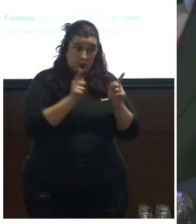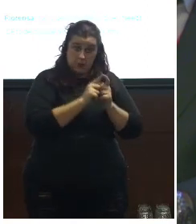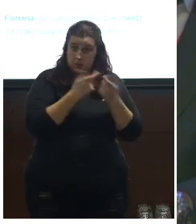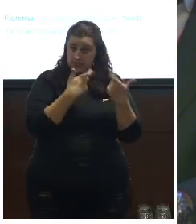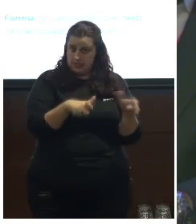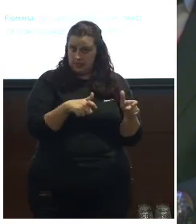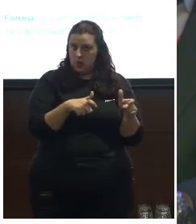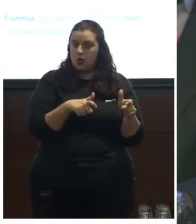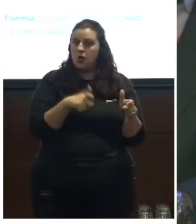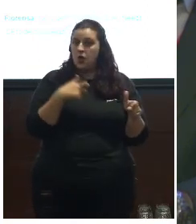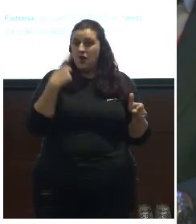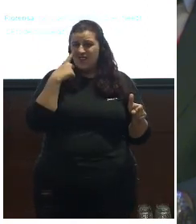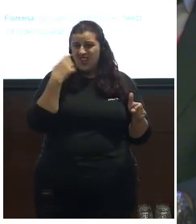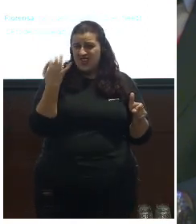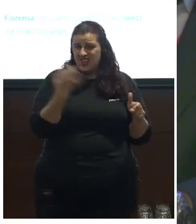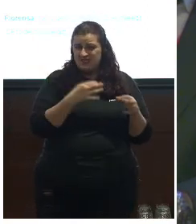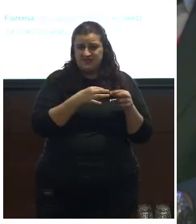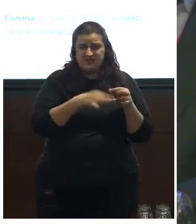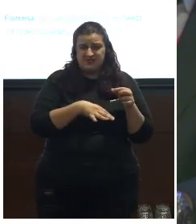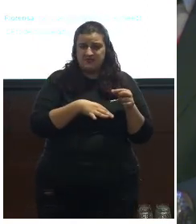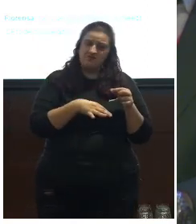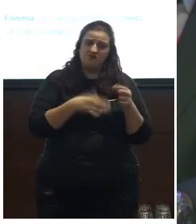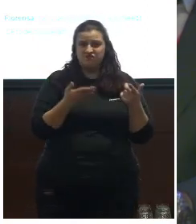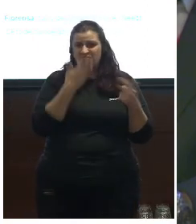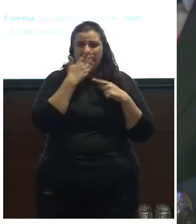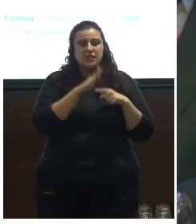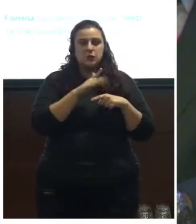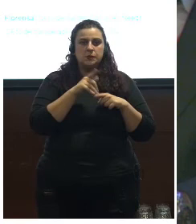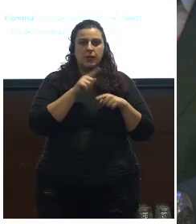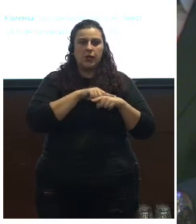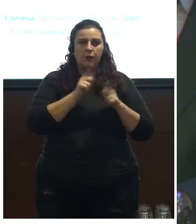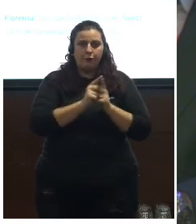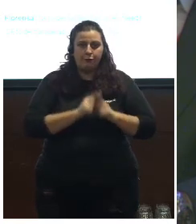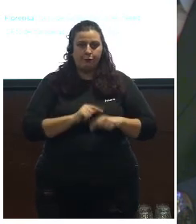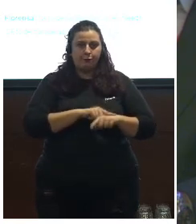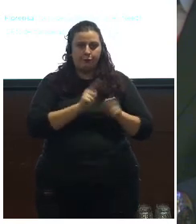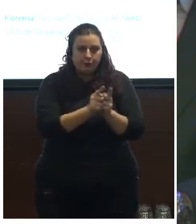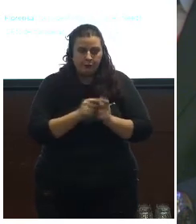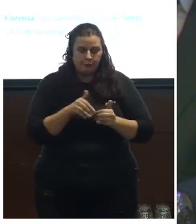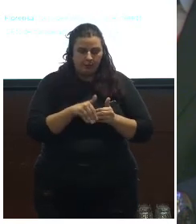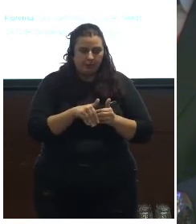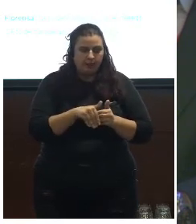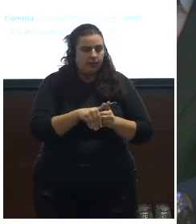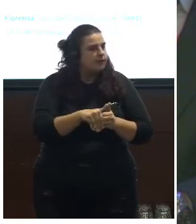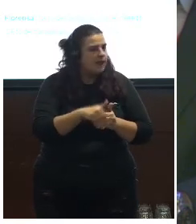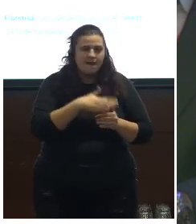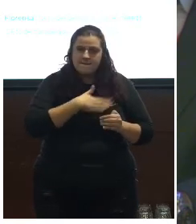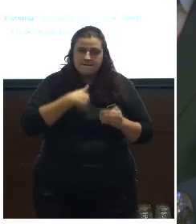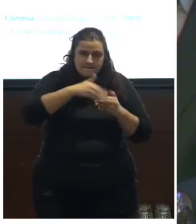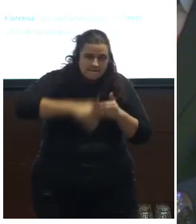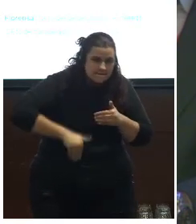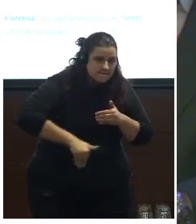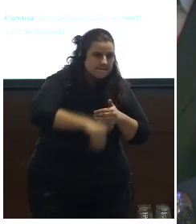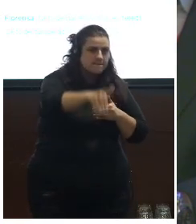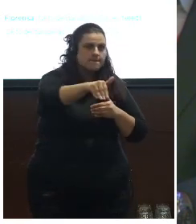que, por desgracia, hay un comportamiento a veces muy cortoplacista. Y una cosa así yo creo que